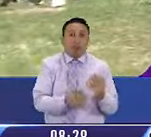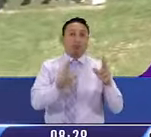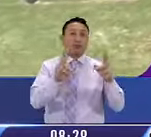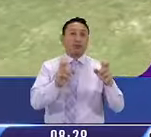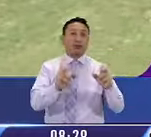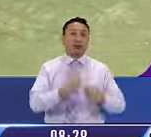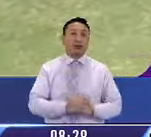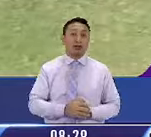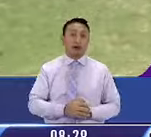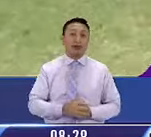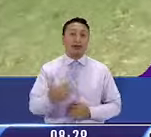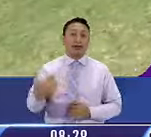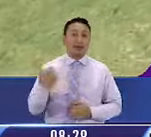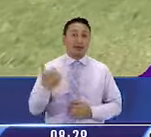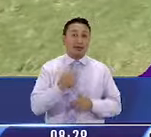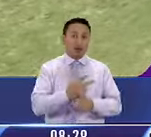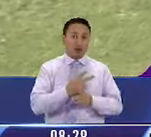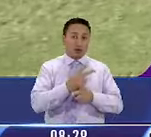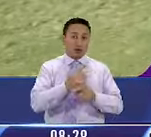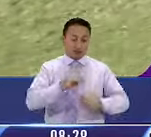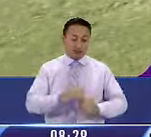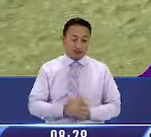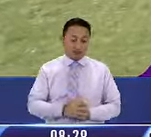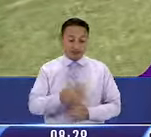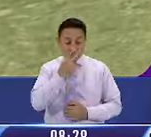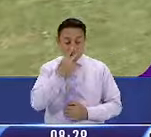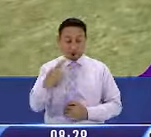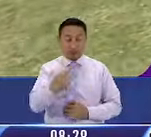a la tenencia responsable, vamos a ver lo que es